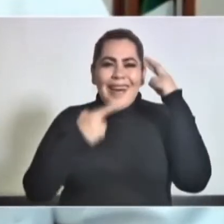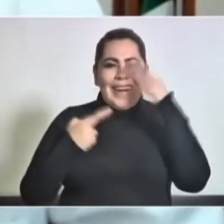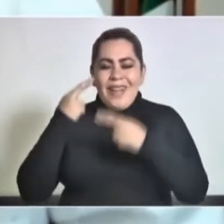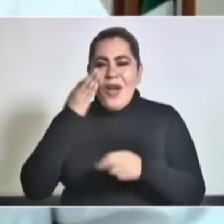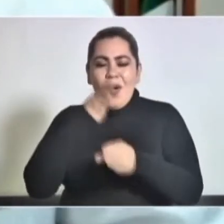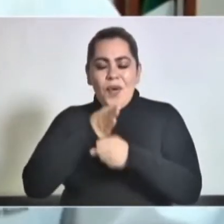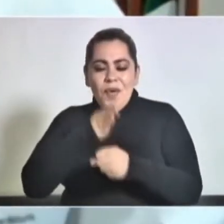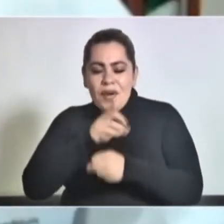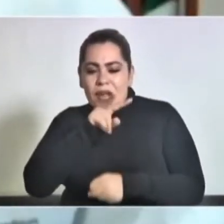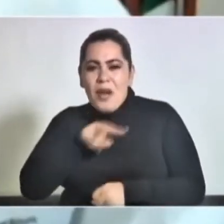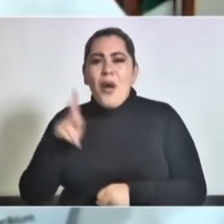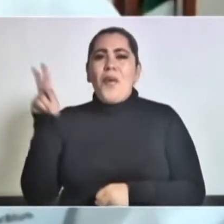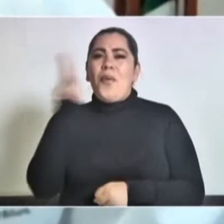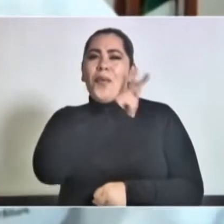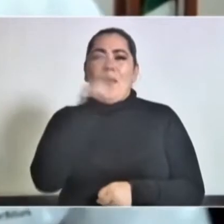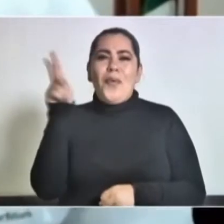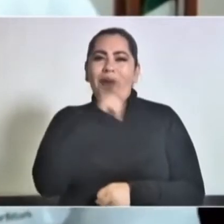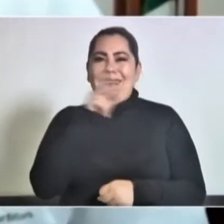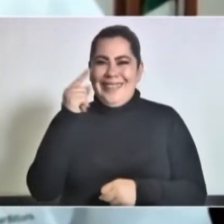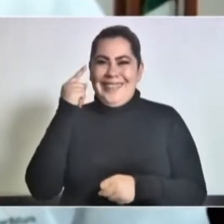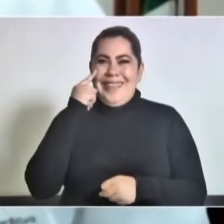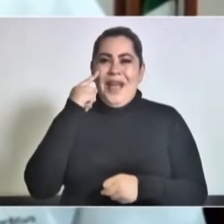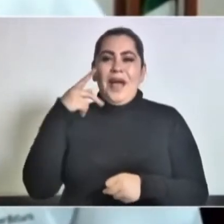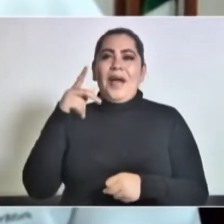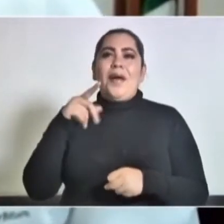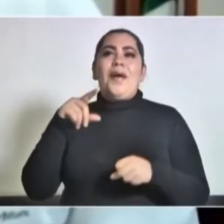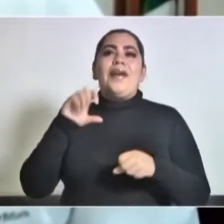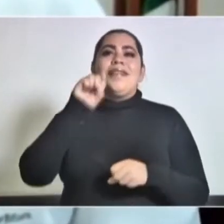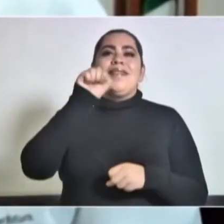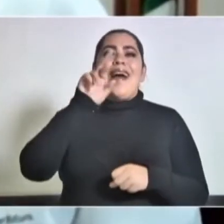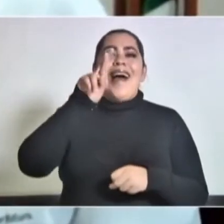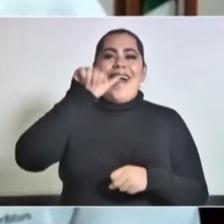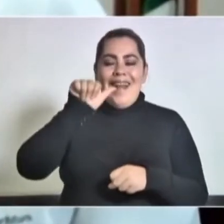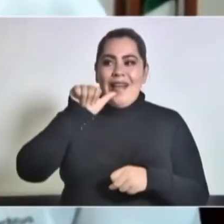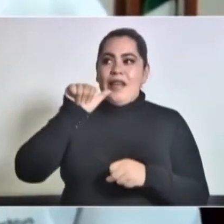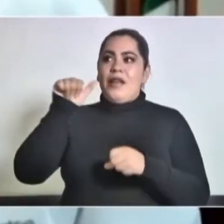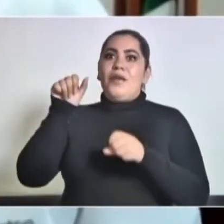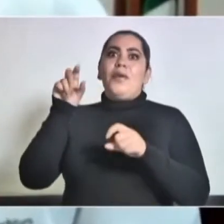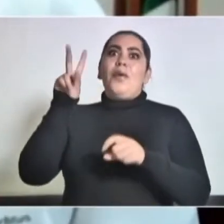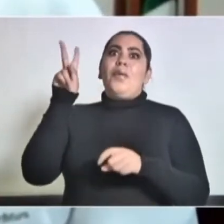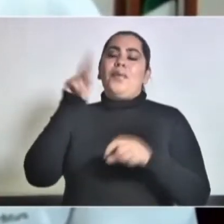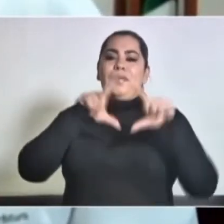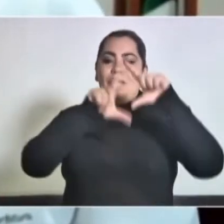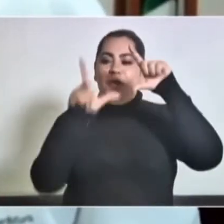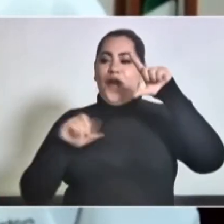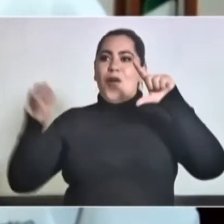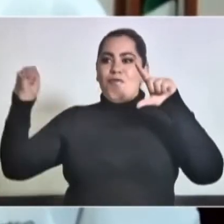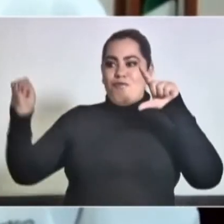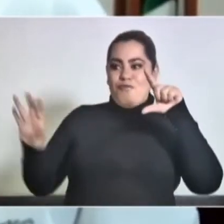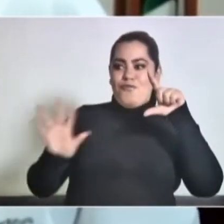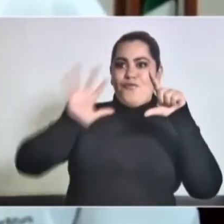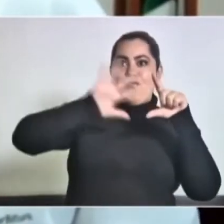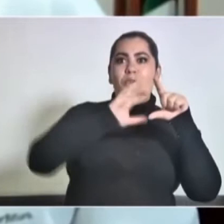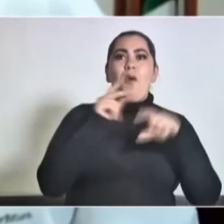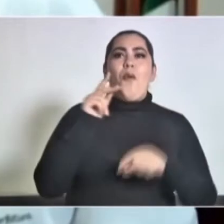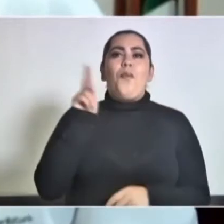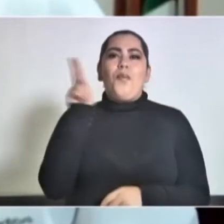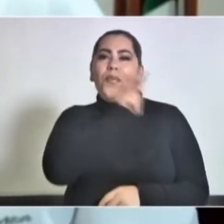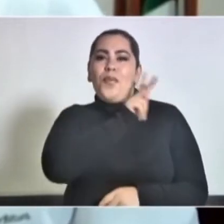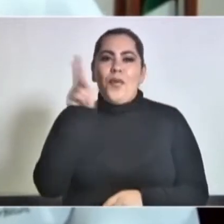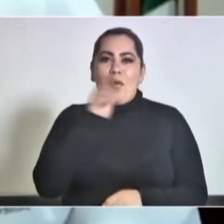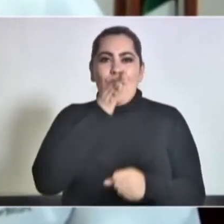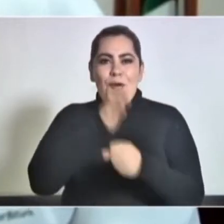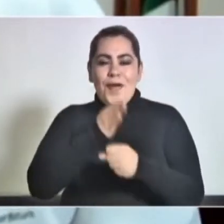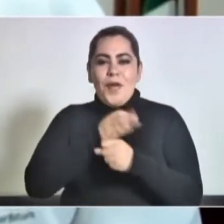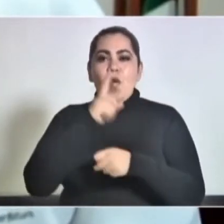fenómeno de polvo que ha viajado desde el desierto del Sahara, que es un fenómeno recurrente año con año